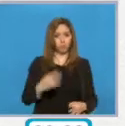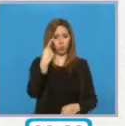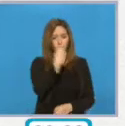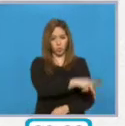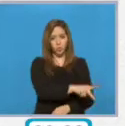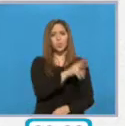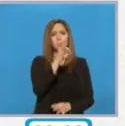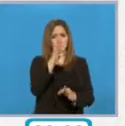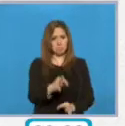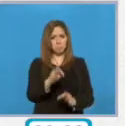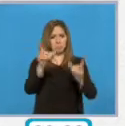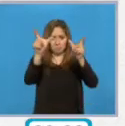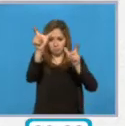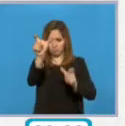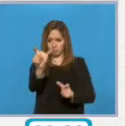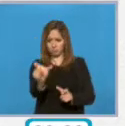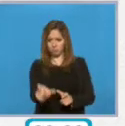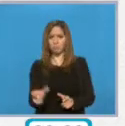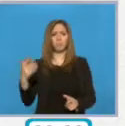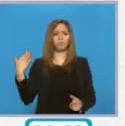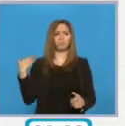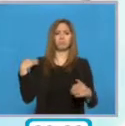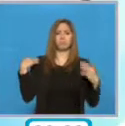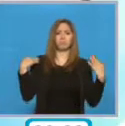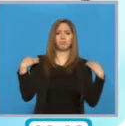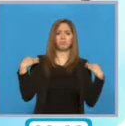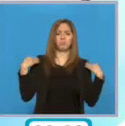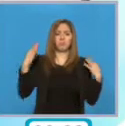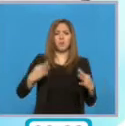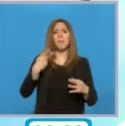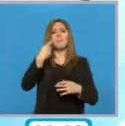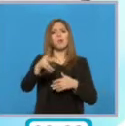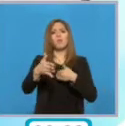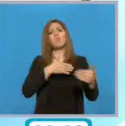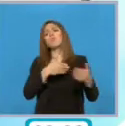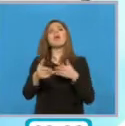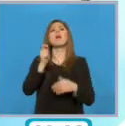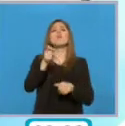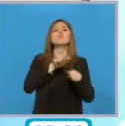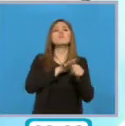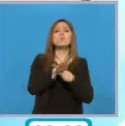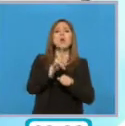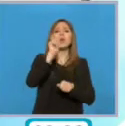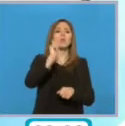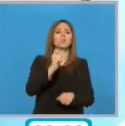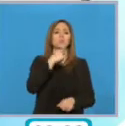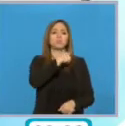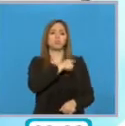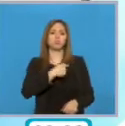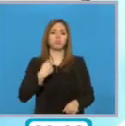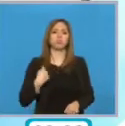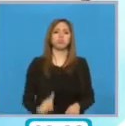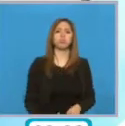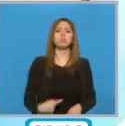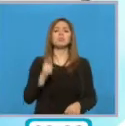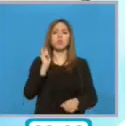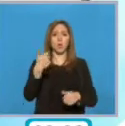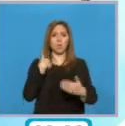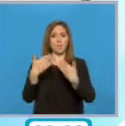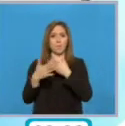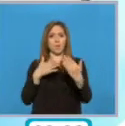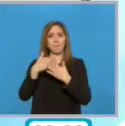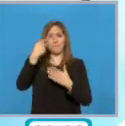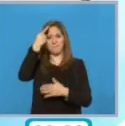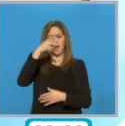buena estructura en la parte de los hombros. ¿Qué es lo que está usando de moda? Está usando de moda un accesorio, ¿no? Sí. Que es algo que me moderniza para